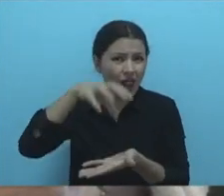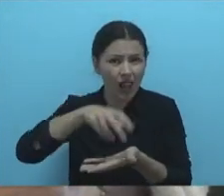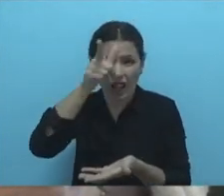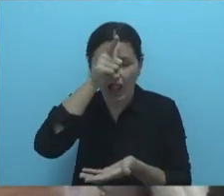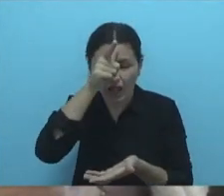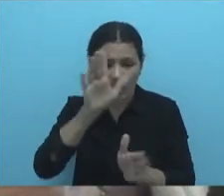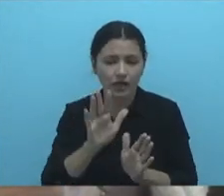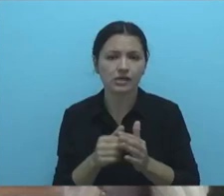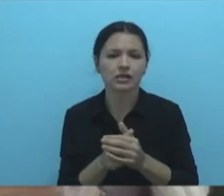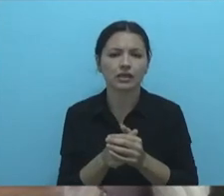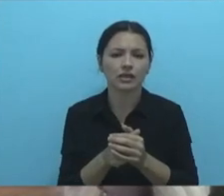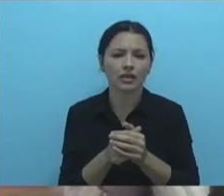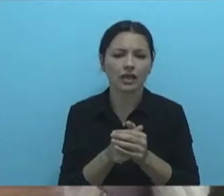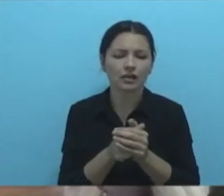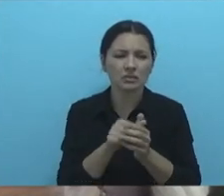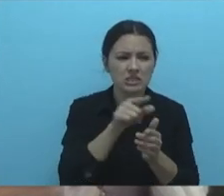policiales